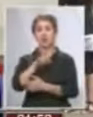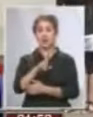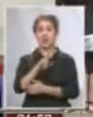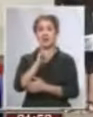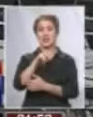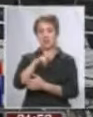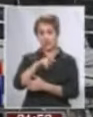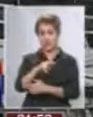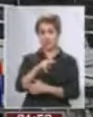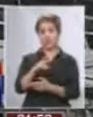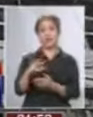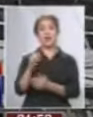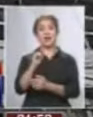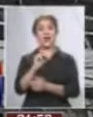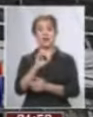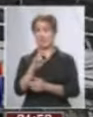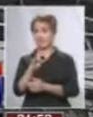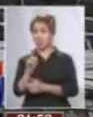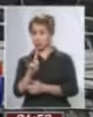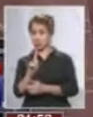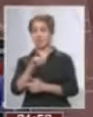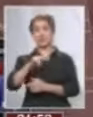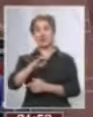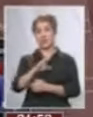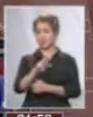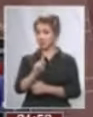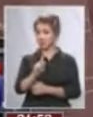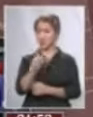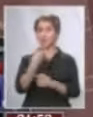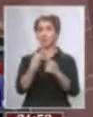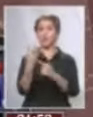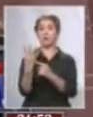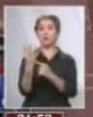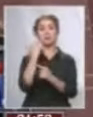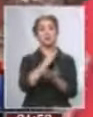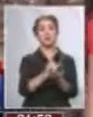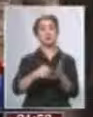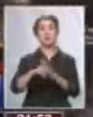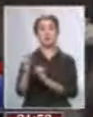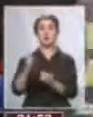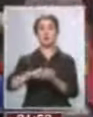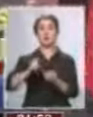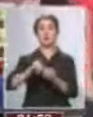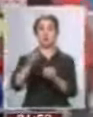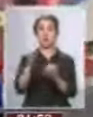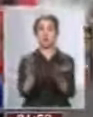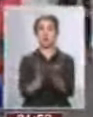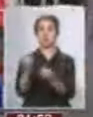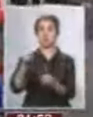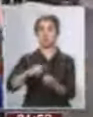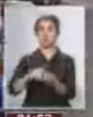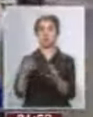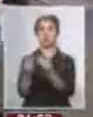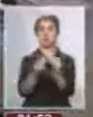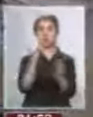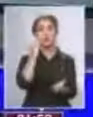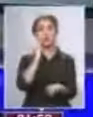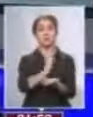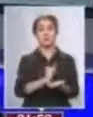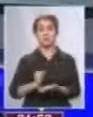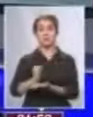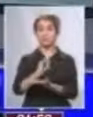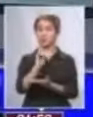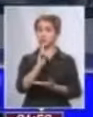Quedan fuera la IEP, Santo Tomás e INACAP, tres de las cuatro casas de estudio con más alumnos matriculados. Hay muchas instituciones que